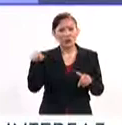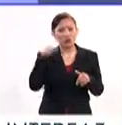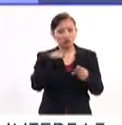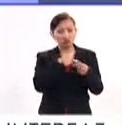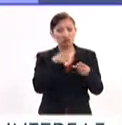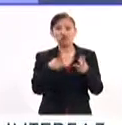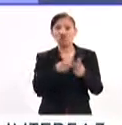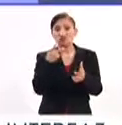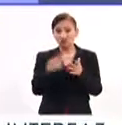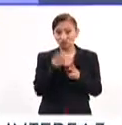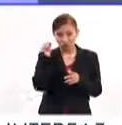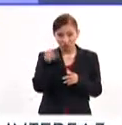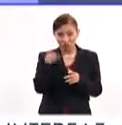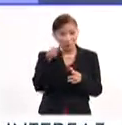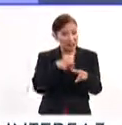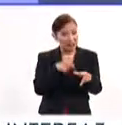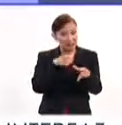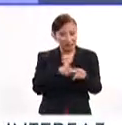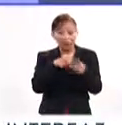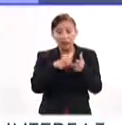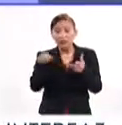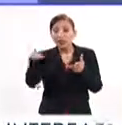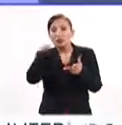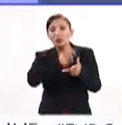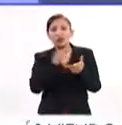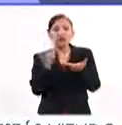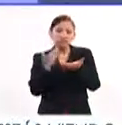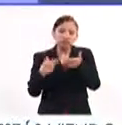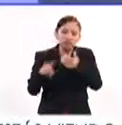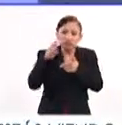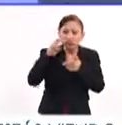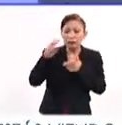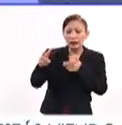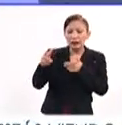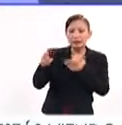su constancia y su capacidad de superar